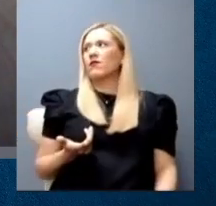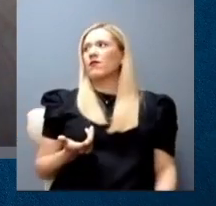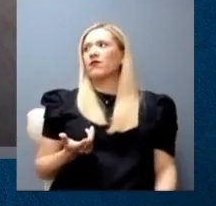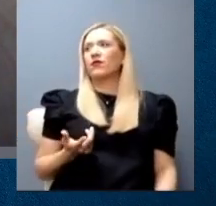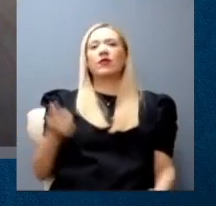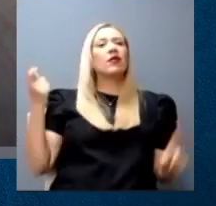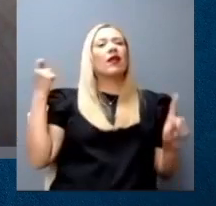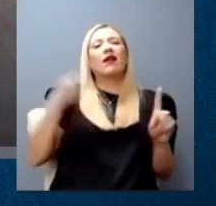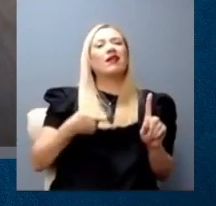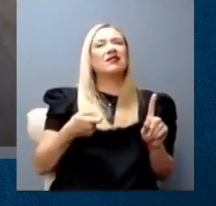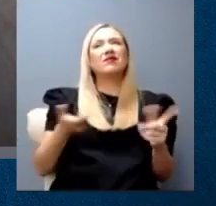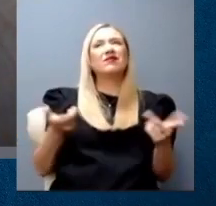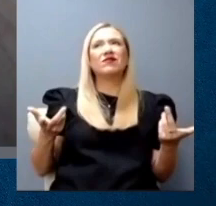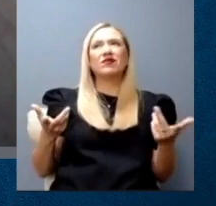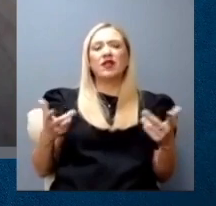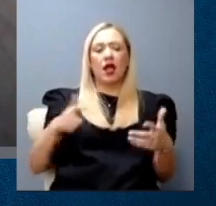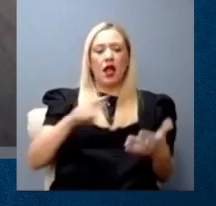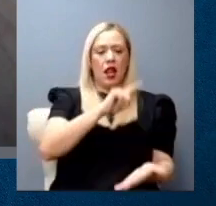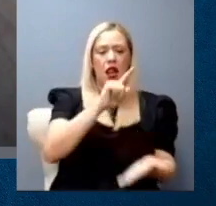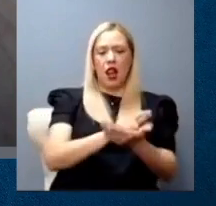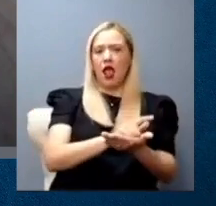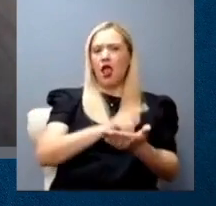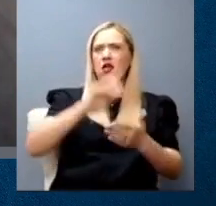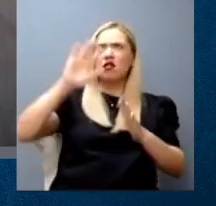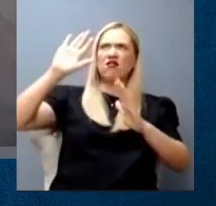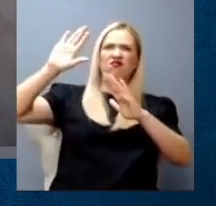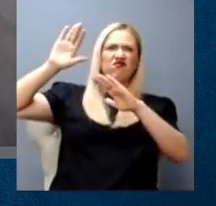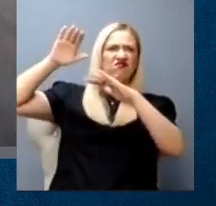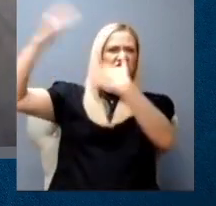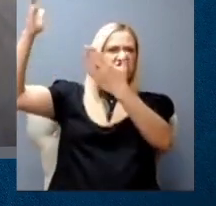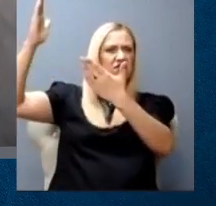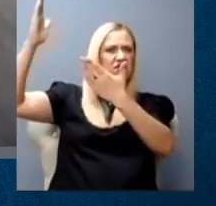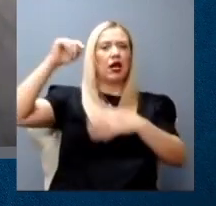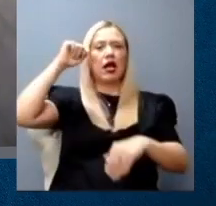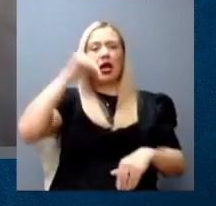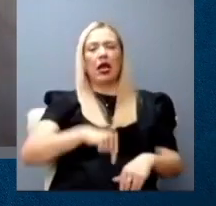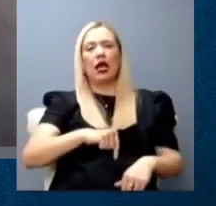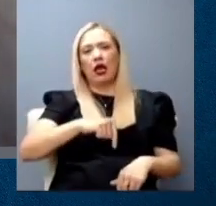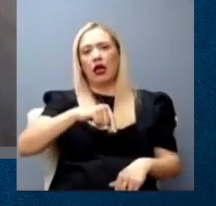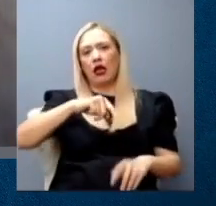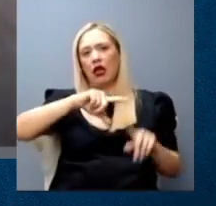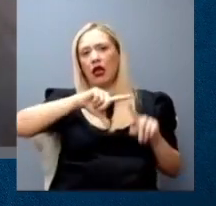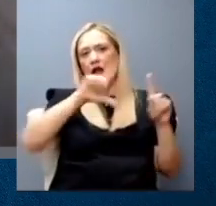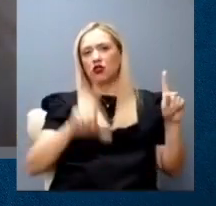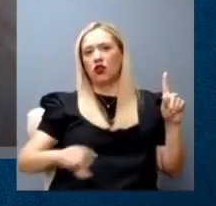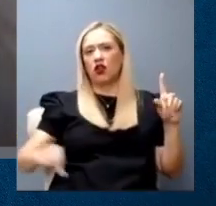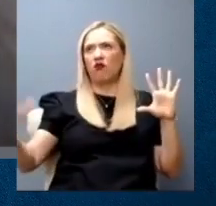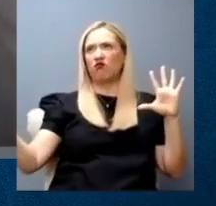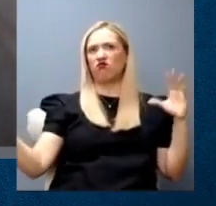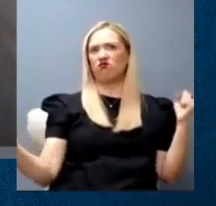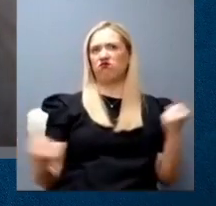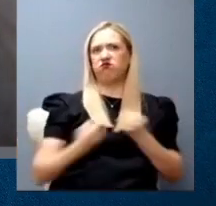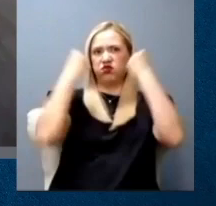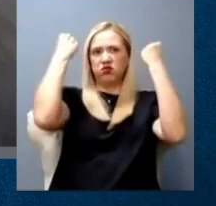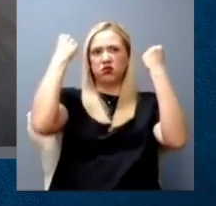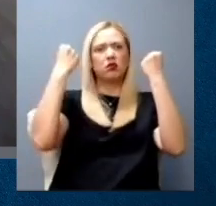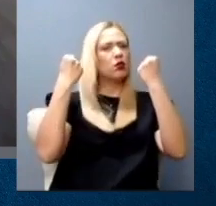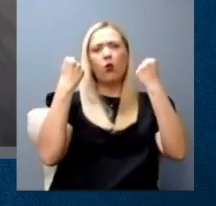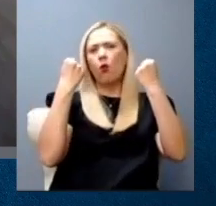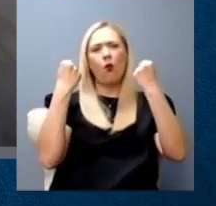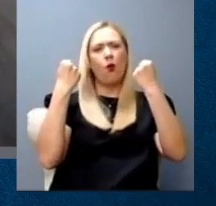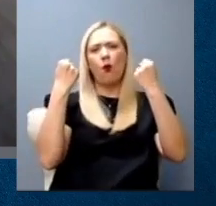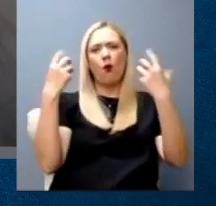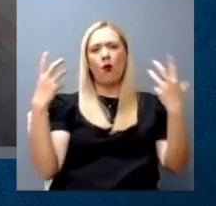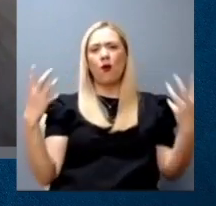de confrontar un derecho que viene de afuera con el nacional, sino se trata de sistemas